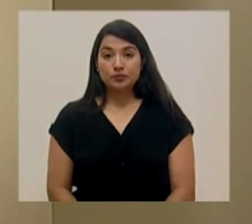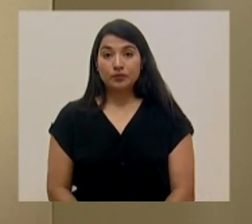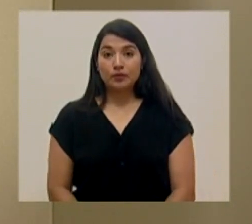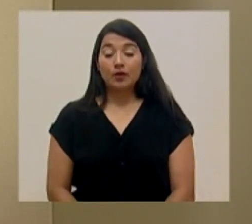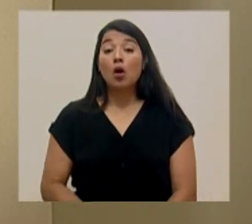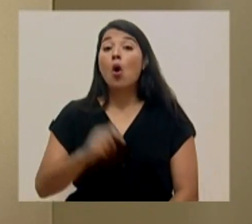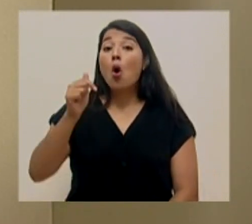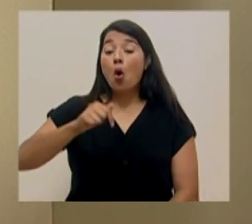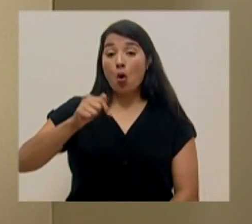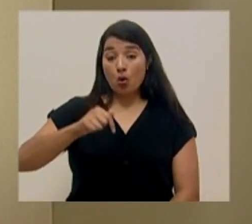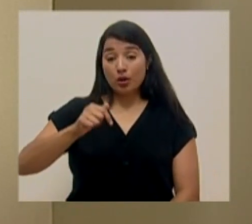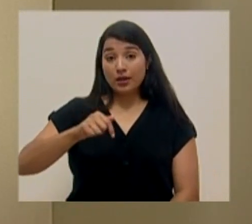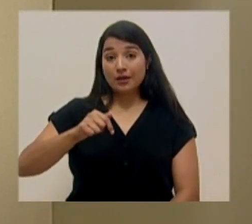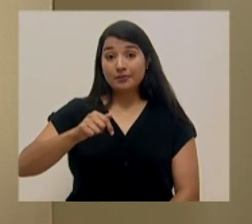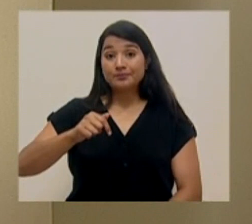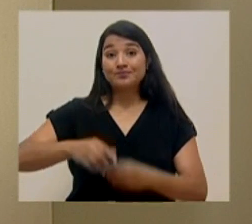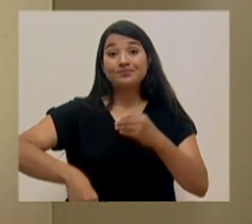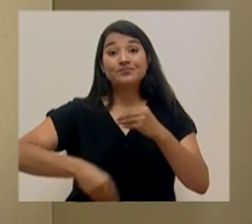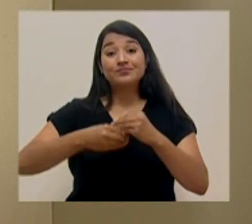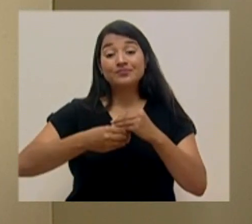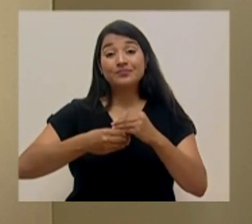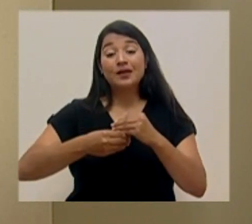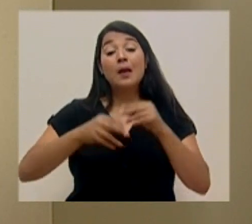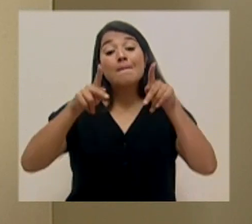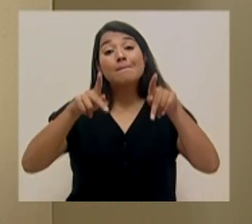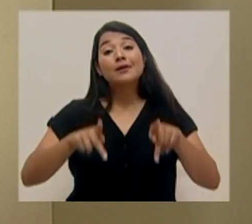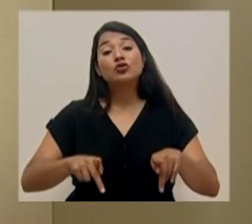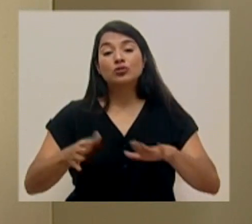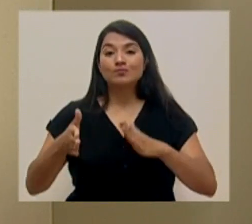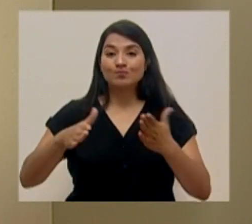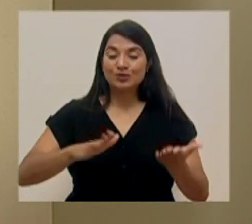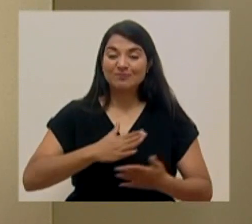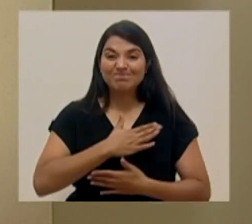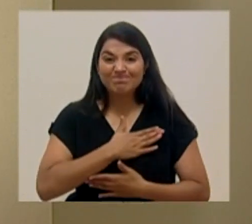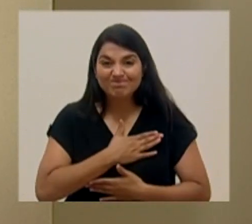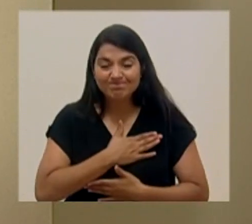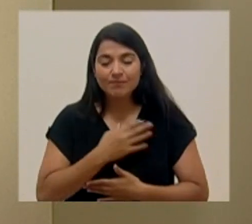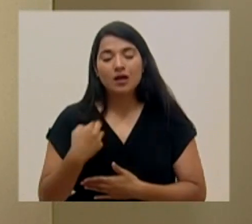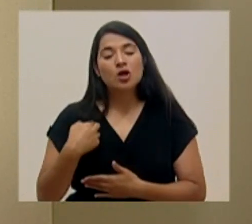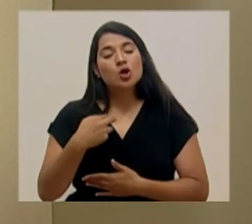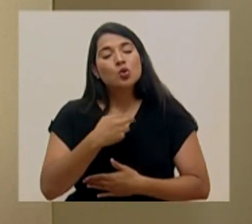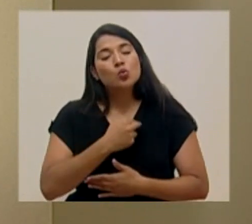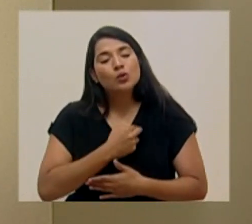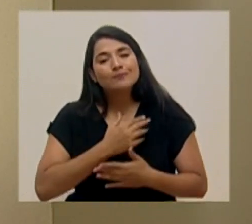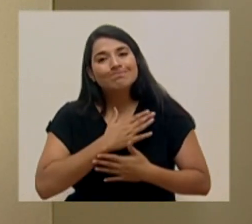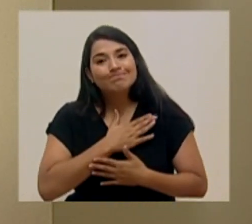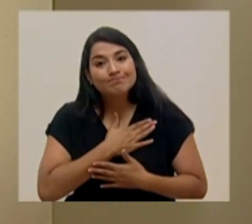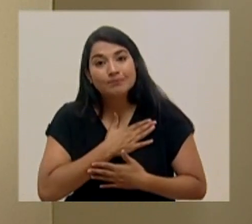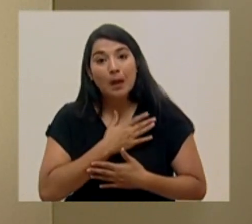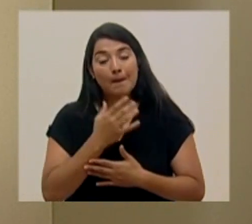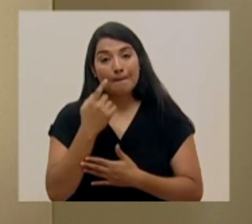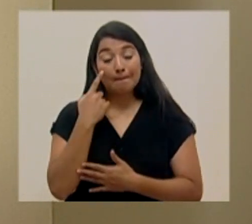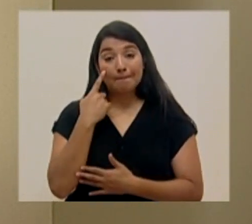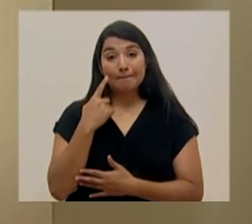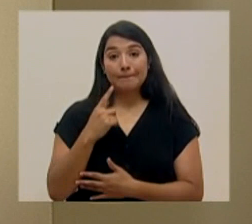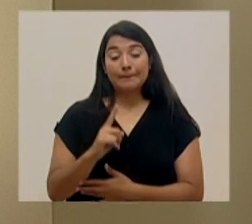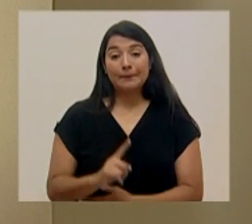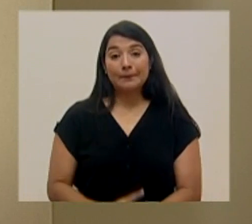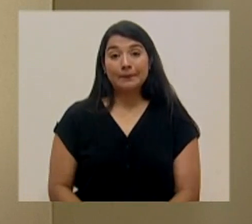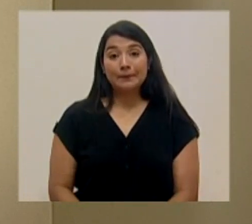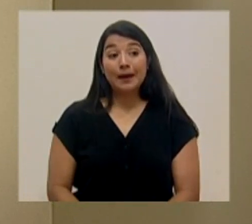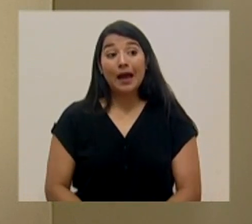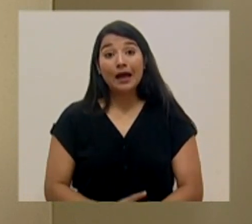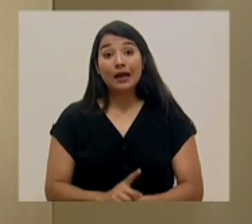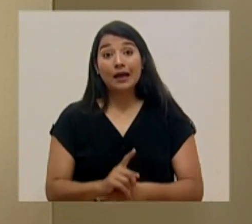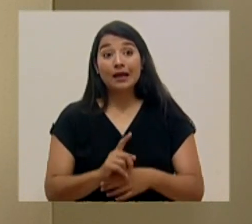Para hoy se reportan 12 lamentables fallecimientos. Nuestro más sentido pésame